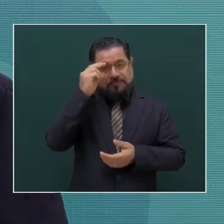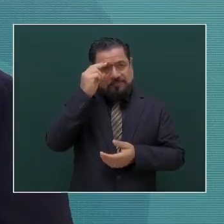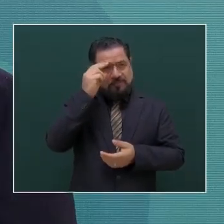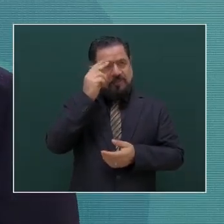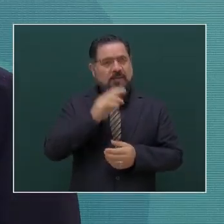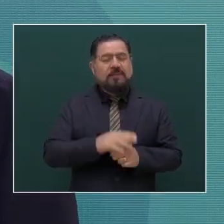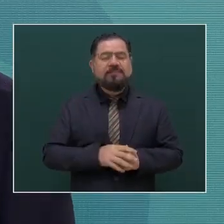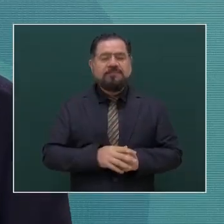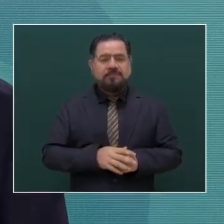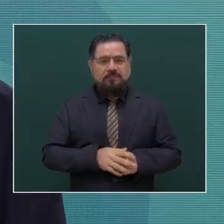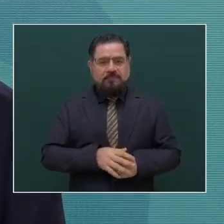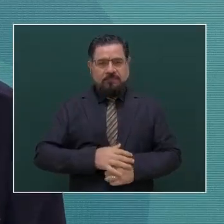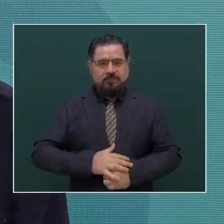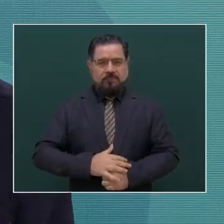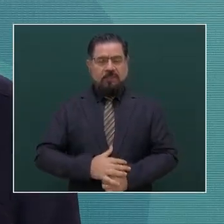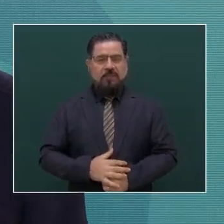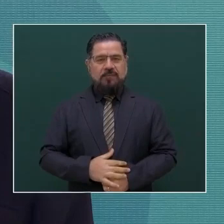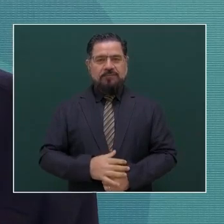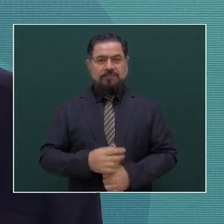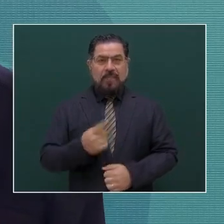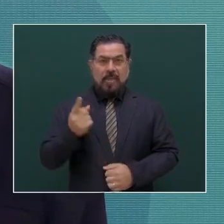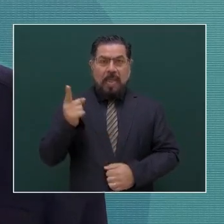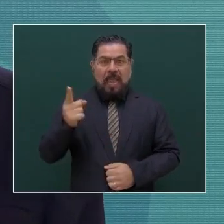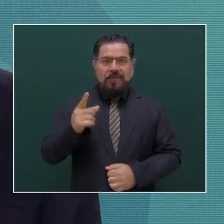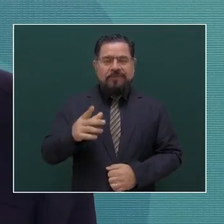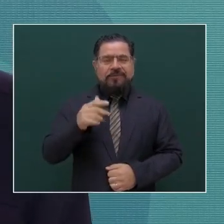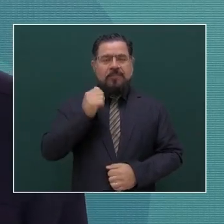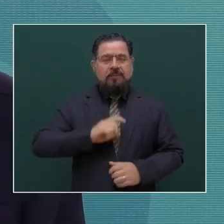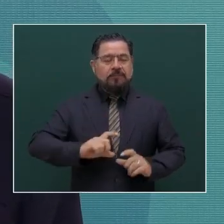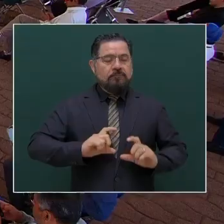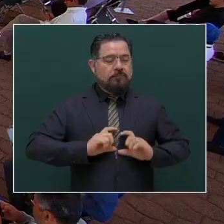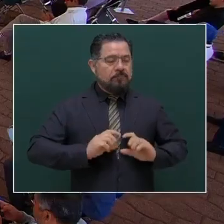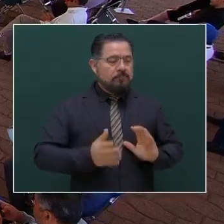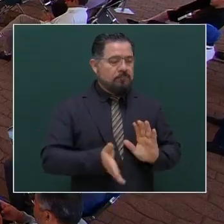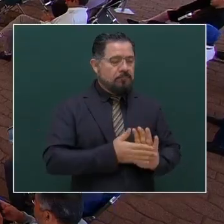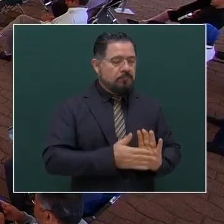Y eran extorsionadores,